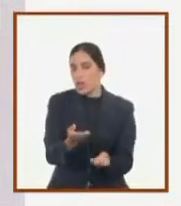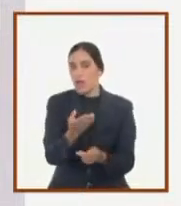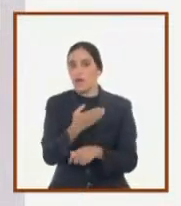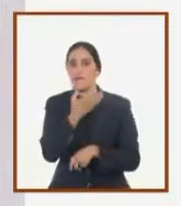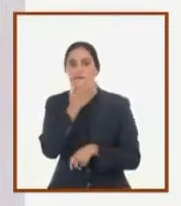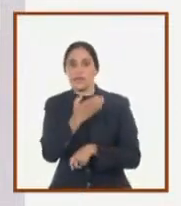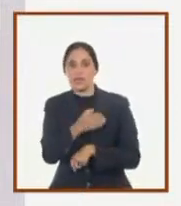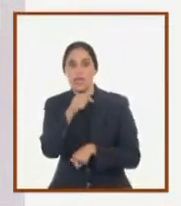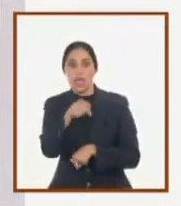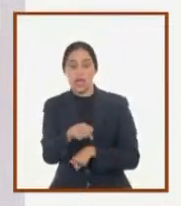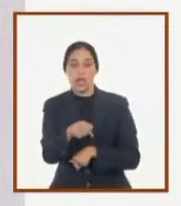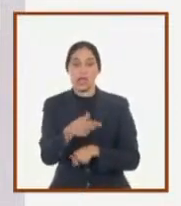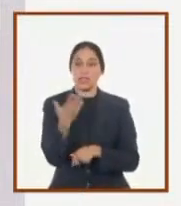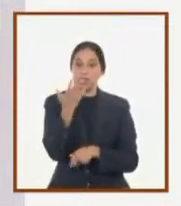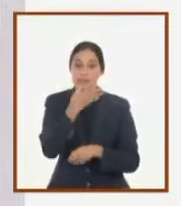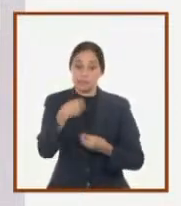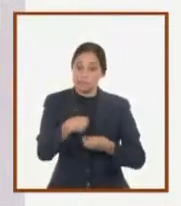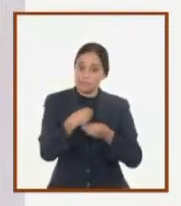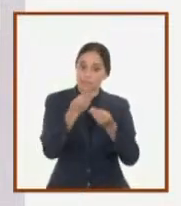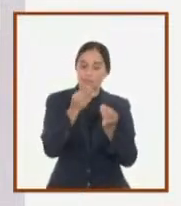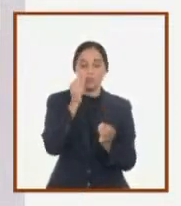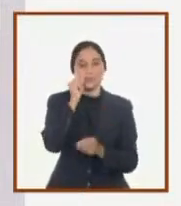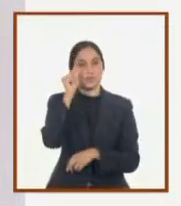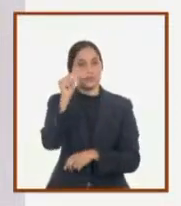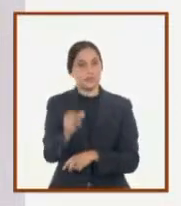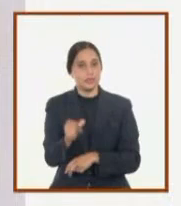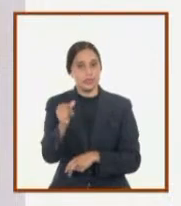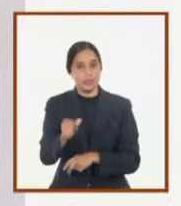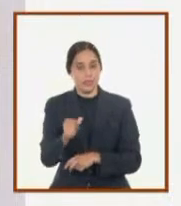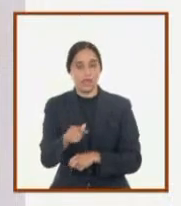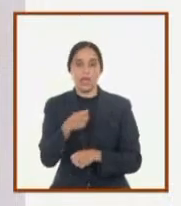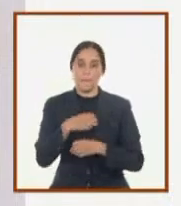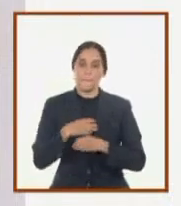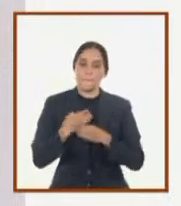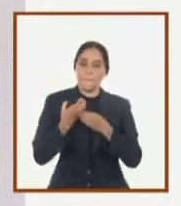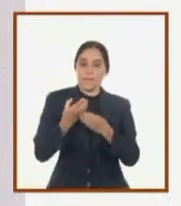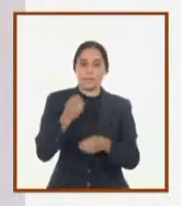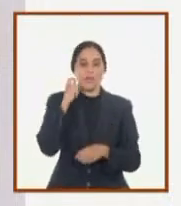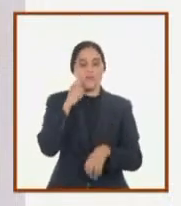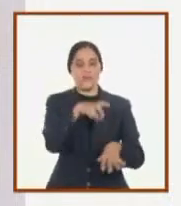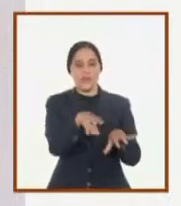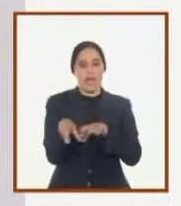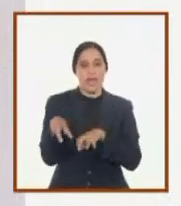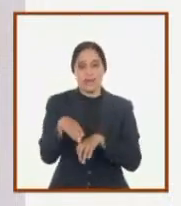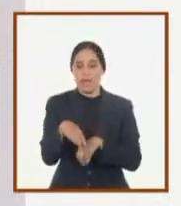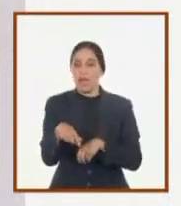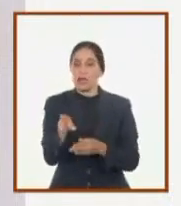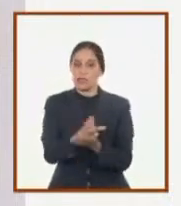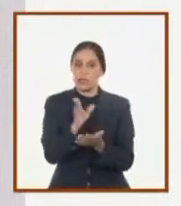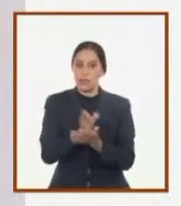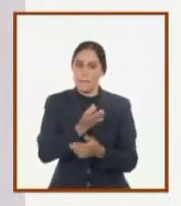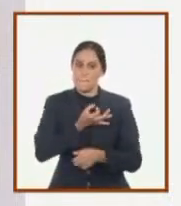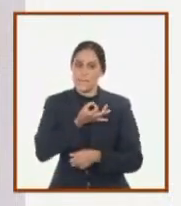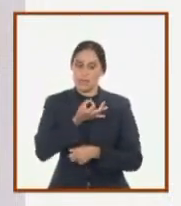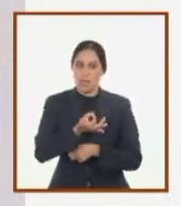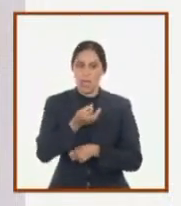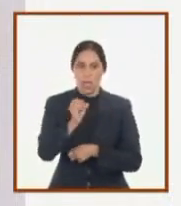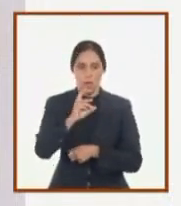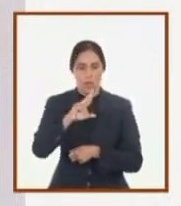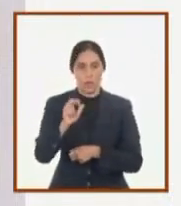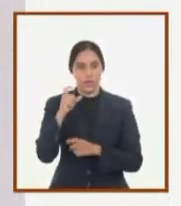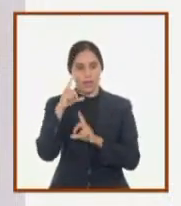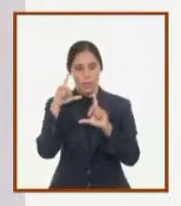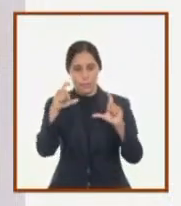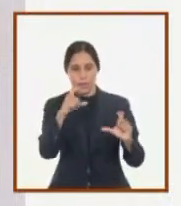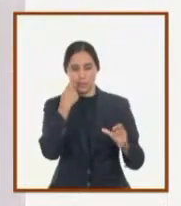br el libro que incluso eh tuvo premio en una feria del libro La Unión soviética obtuvo medalla de oro ahí está la imagen Sí